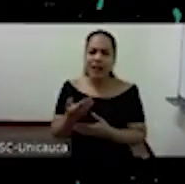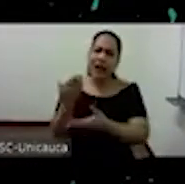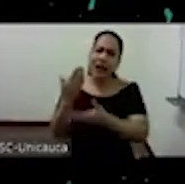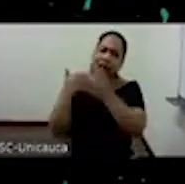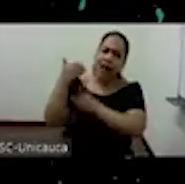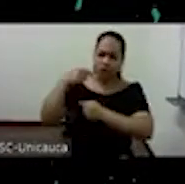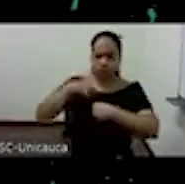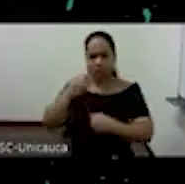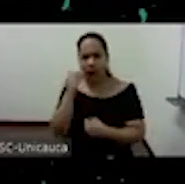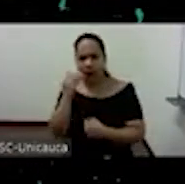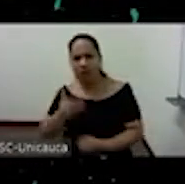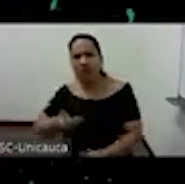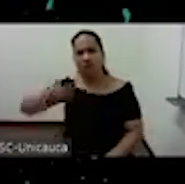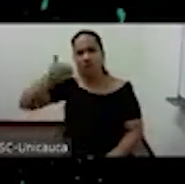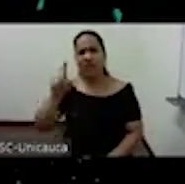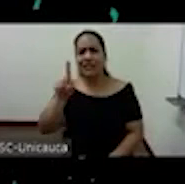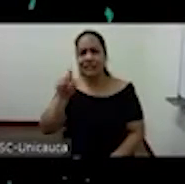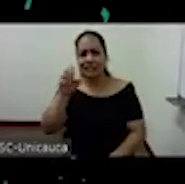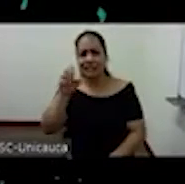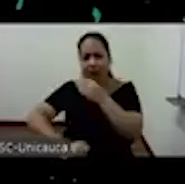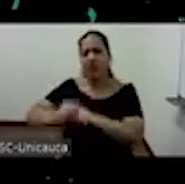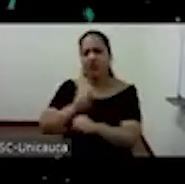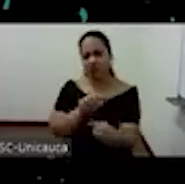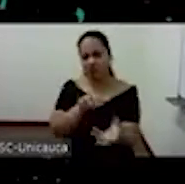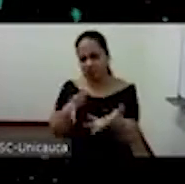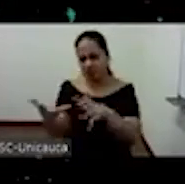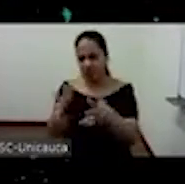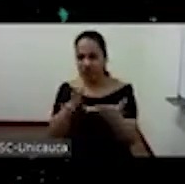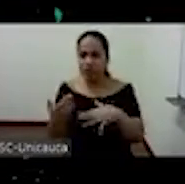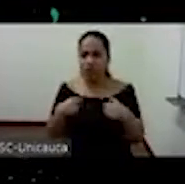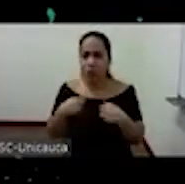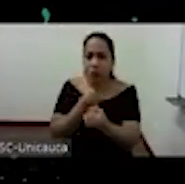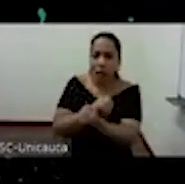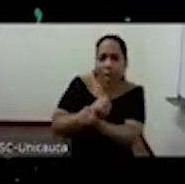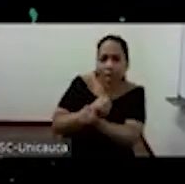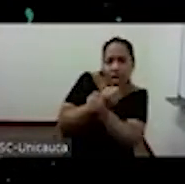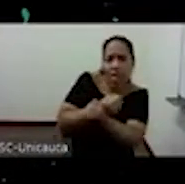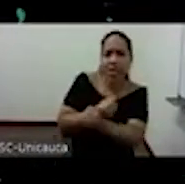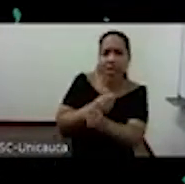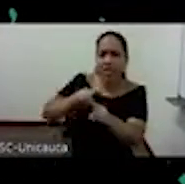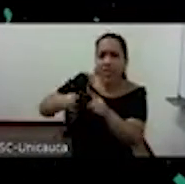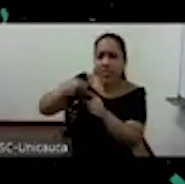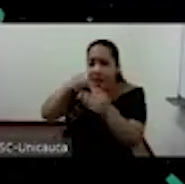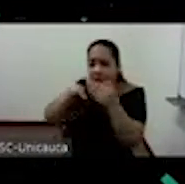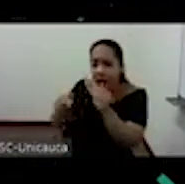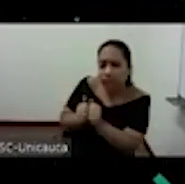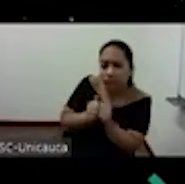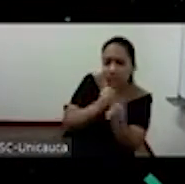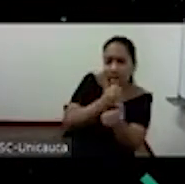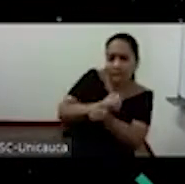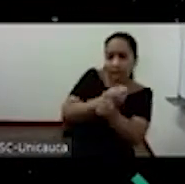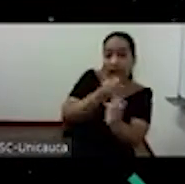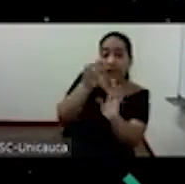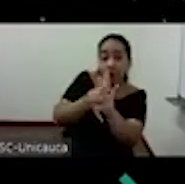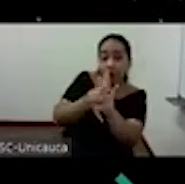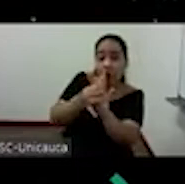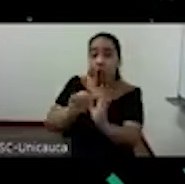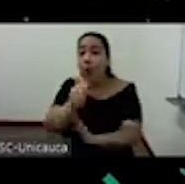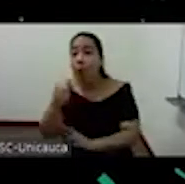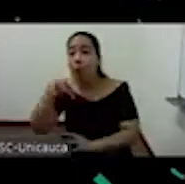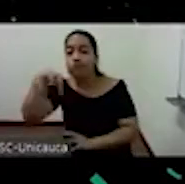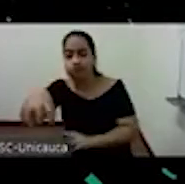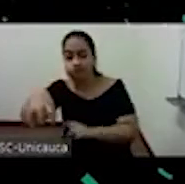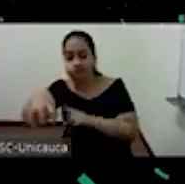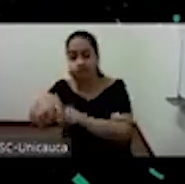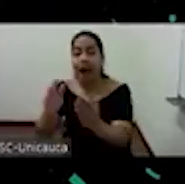mayor de unos 60 años tal vez. Estaba cautiva con varias de sus hijas. A su marido lo tenían en otro campo de